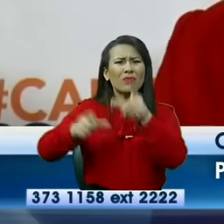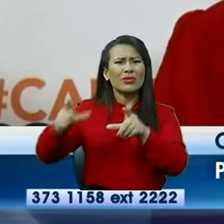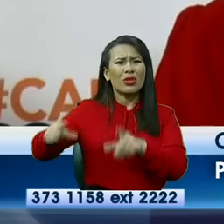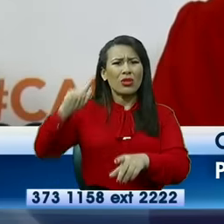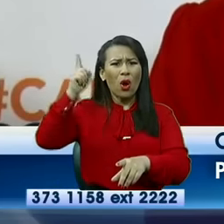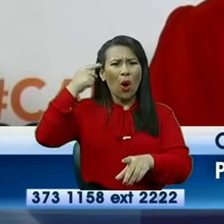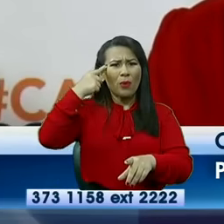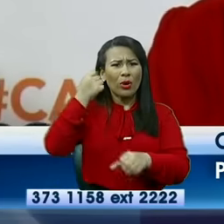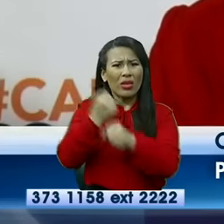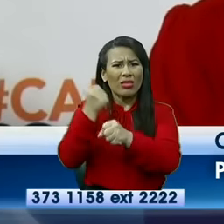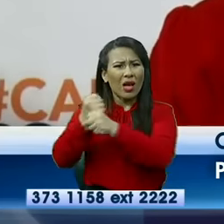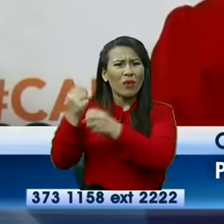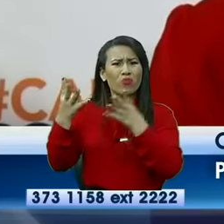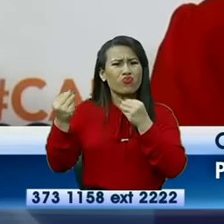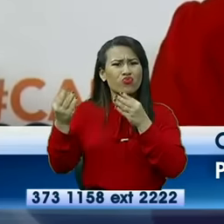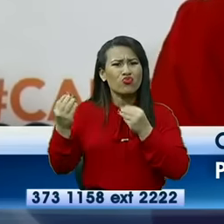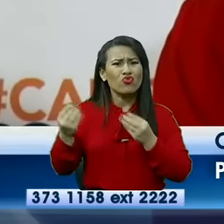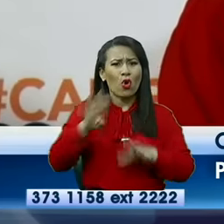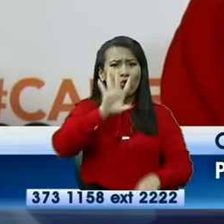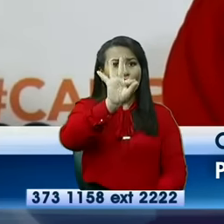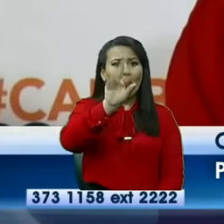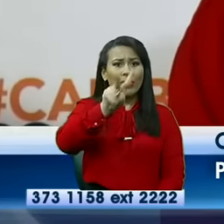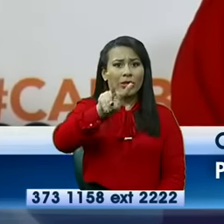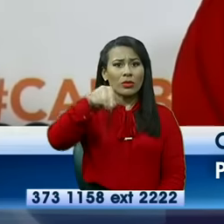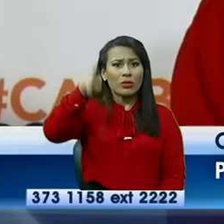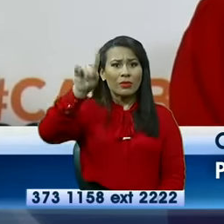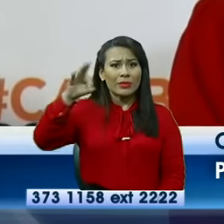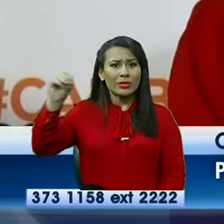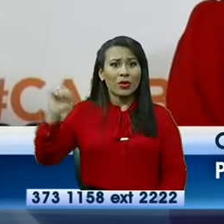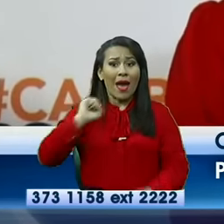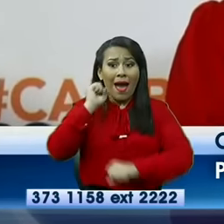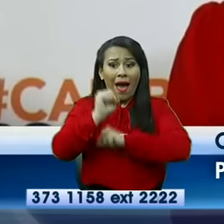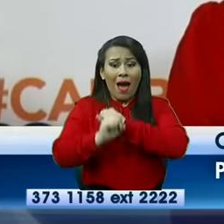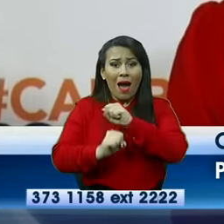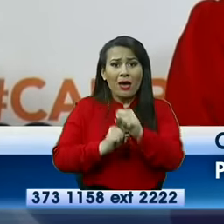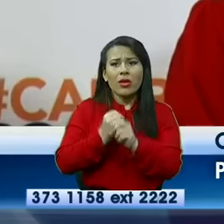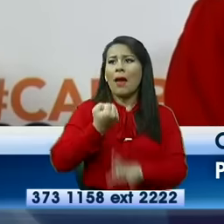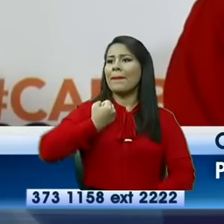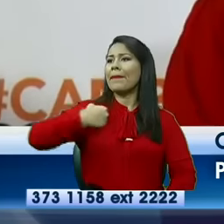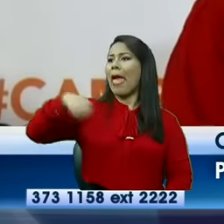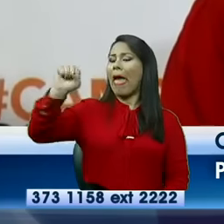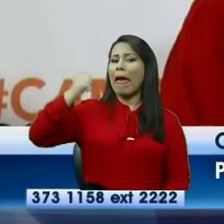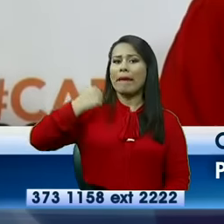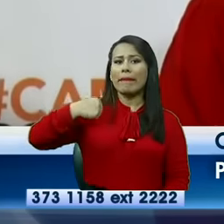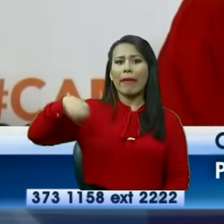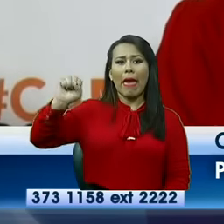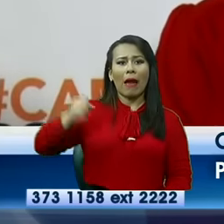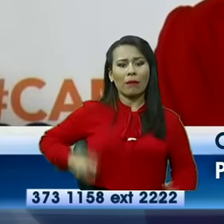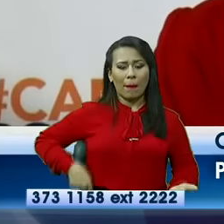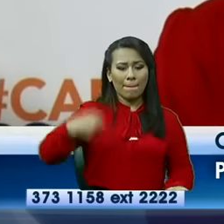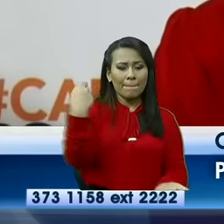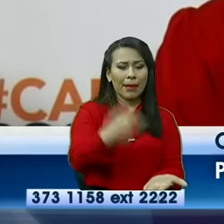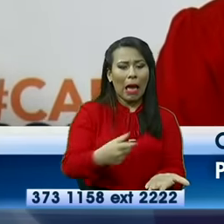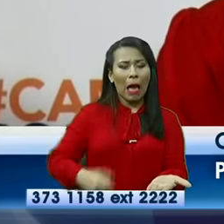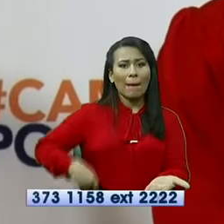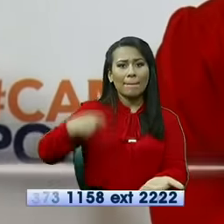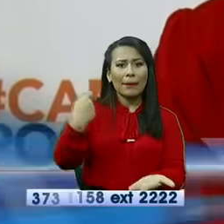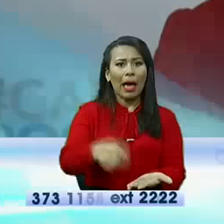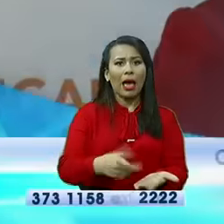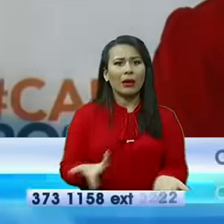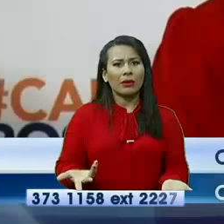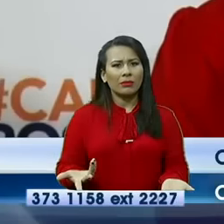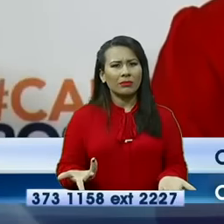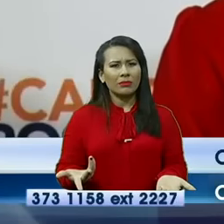92 millones de dólares se gastan al año solo en viajes viáticos comitivas